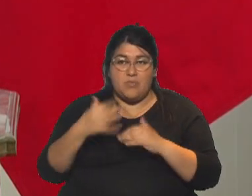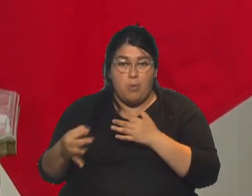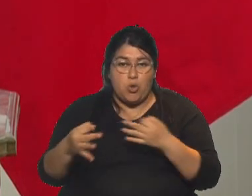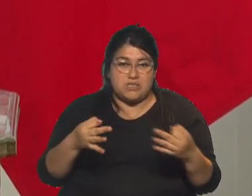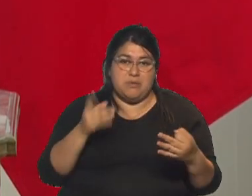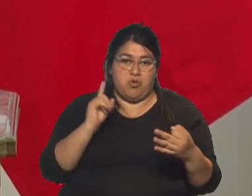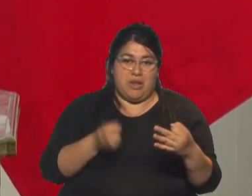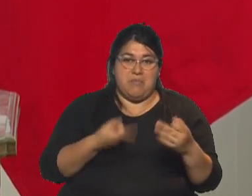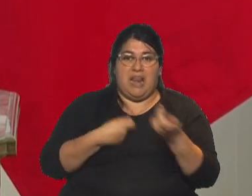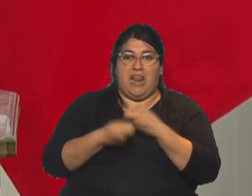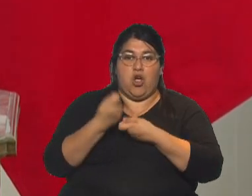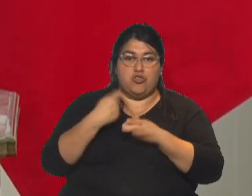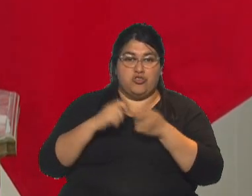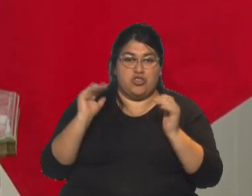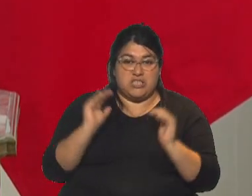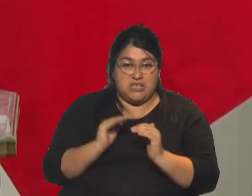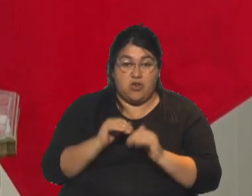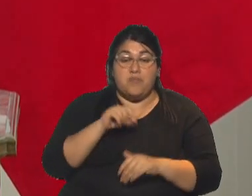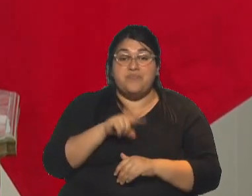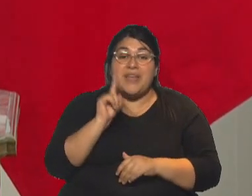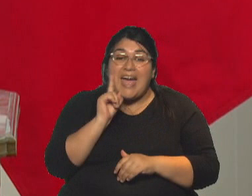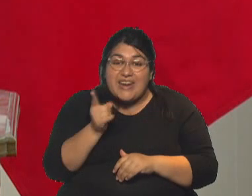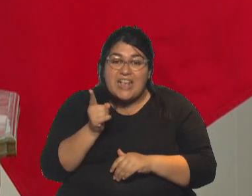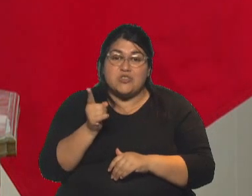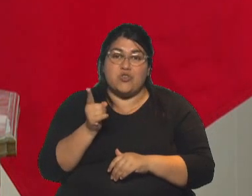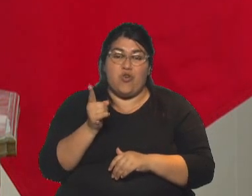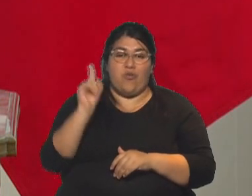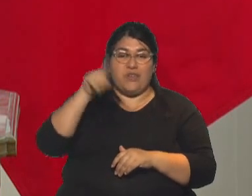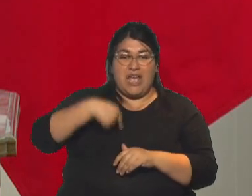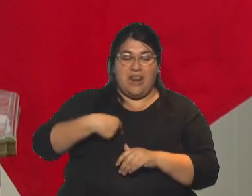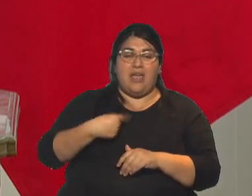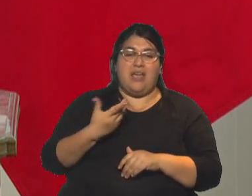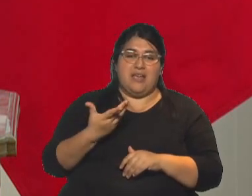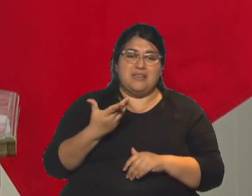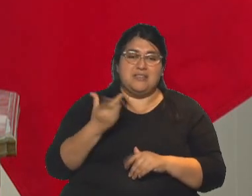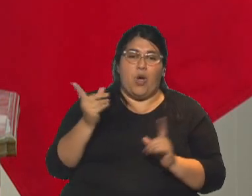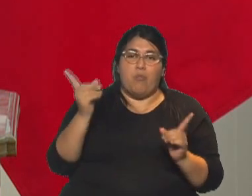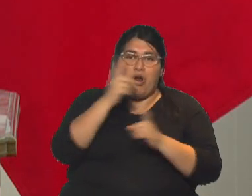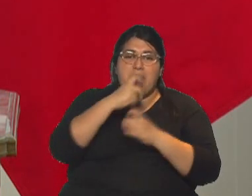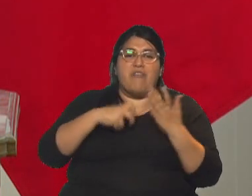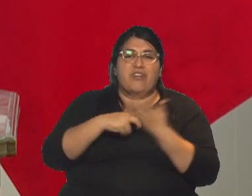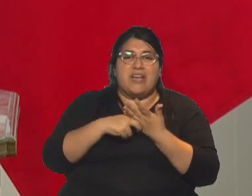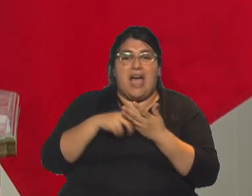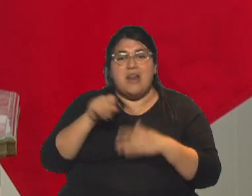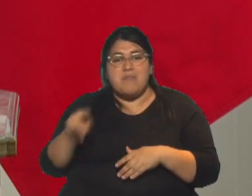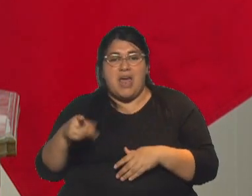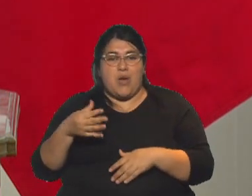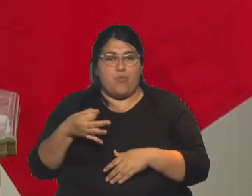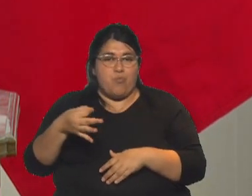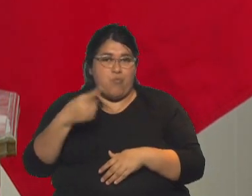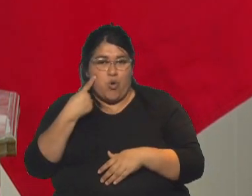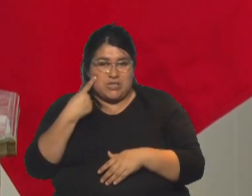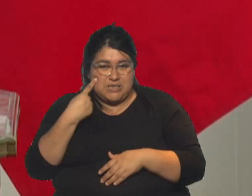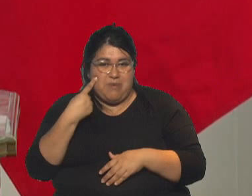en los pequeños comercios. Y el riesgo que se corre en ese caso es generar un problema fiscal en los municipios y generar un